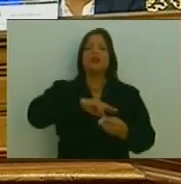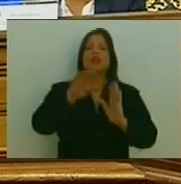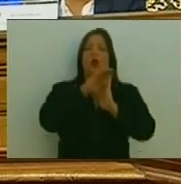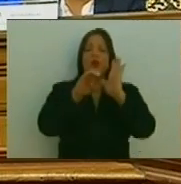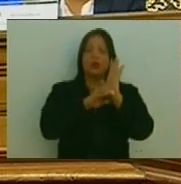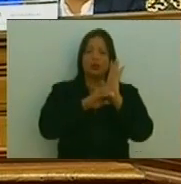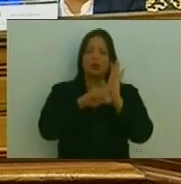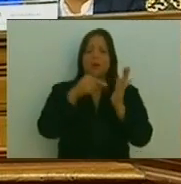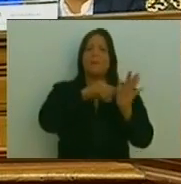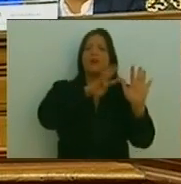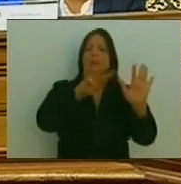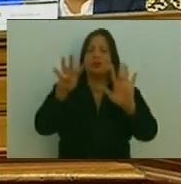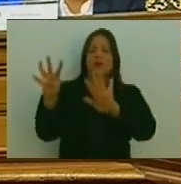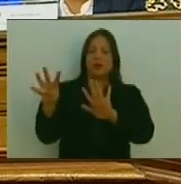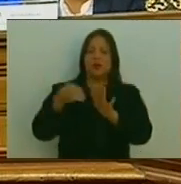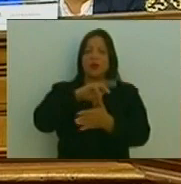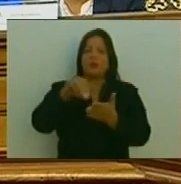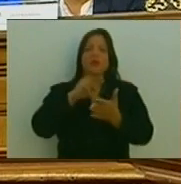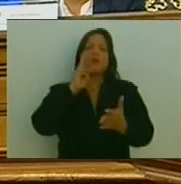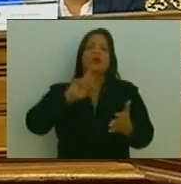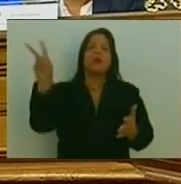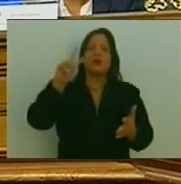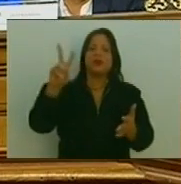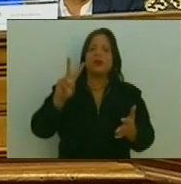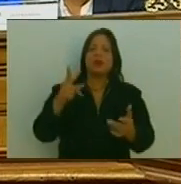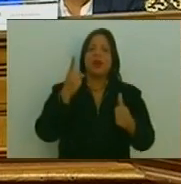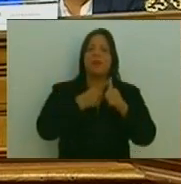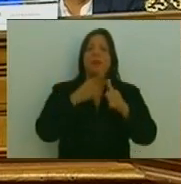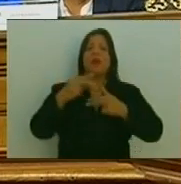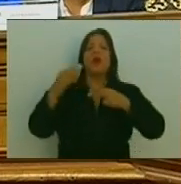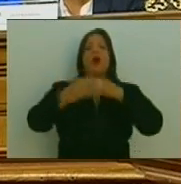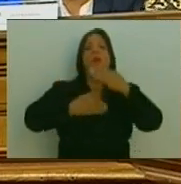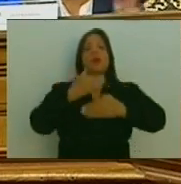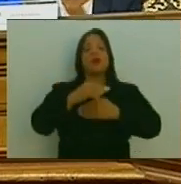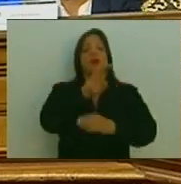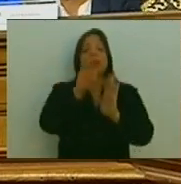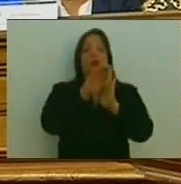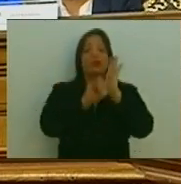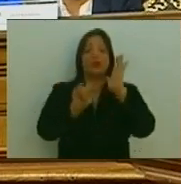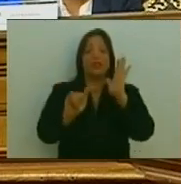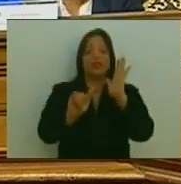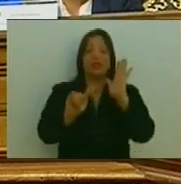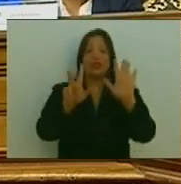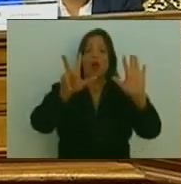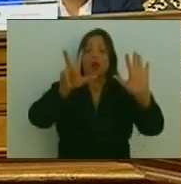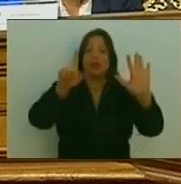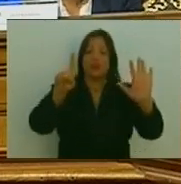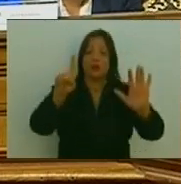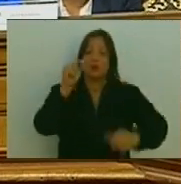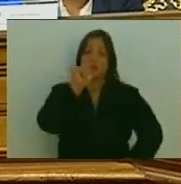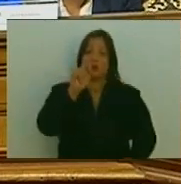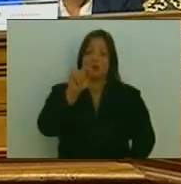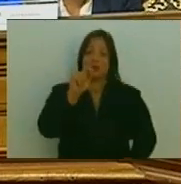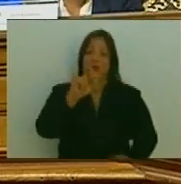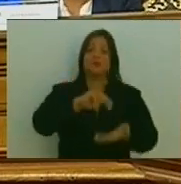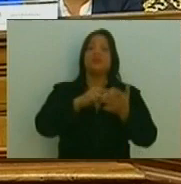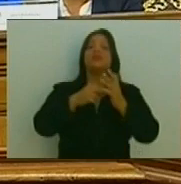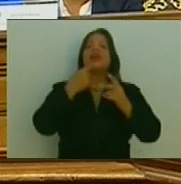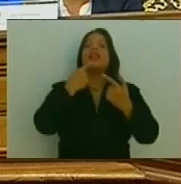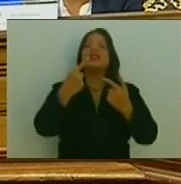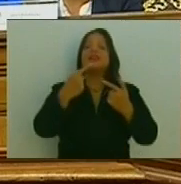Constitución bolivariana en aquel primer proceso constituyente, en el artículo 81, el cual reza